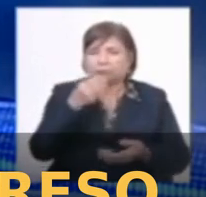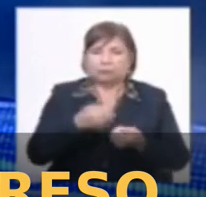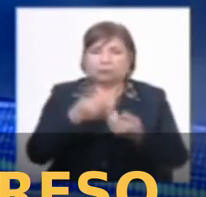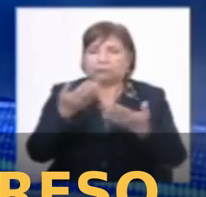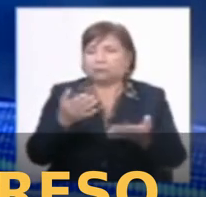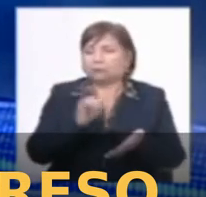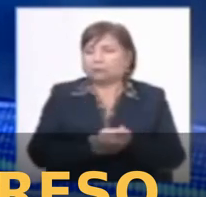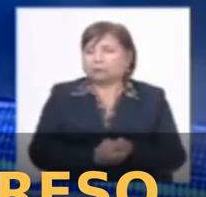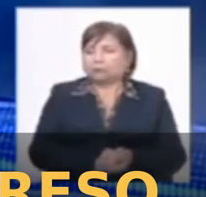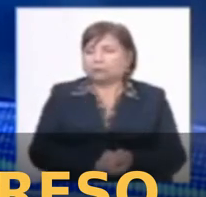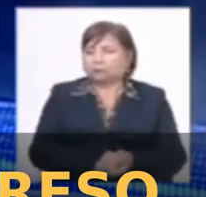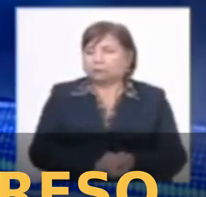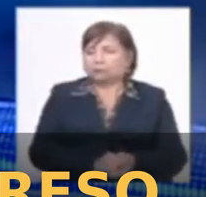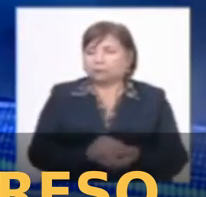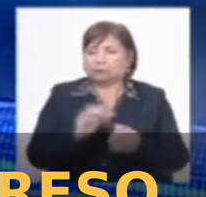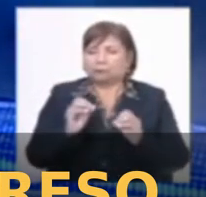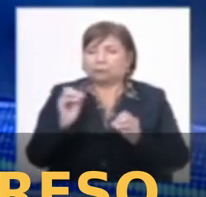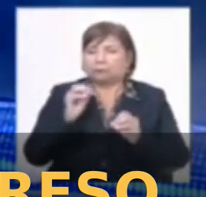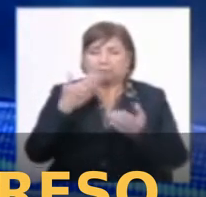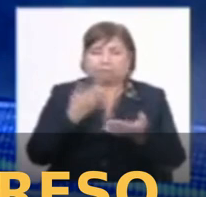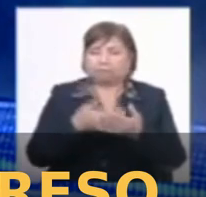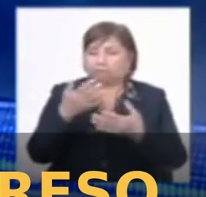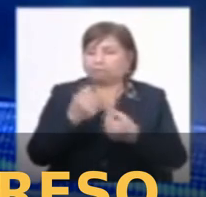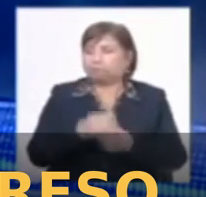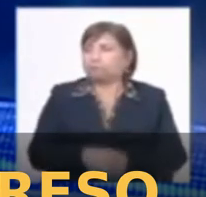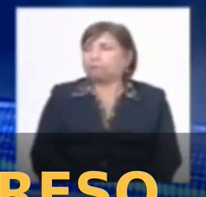que finalmente no lo pudo conseguir.